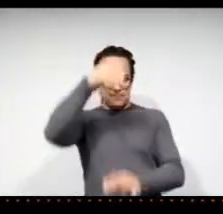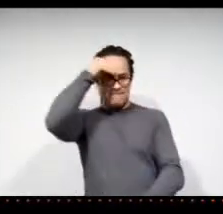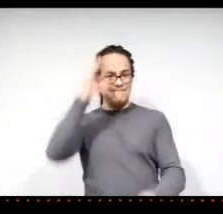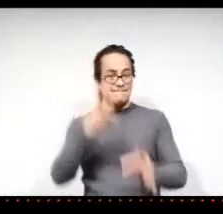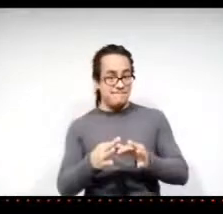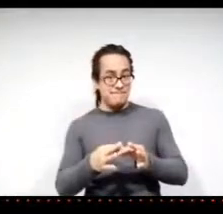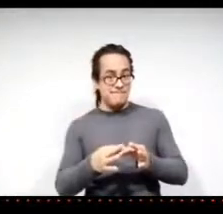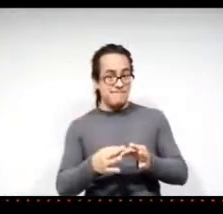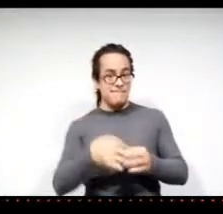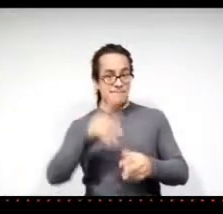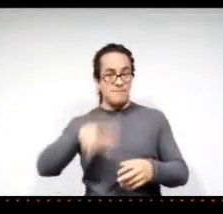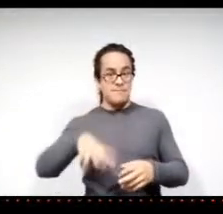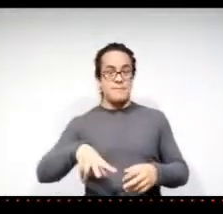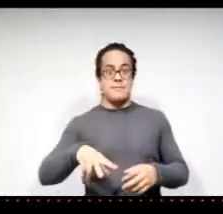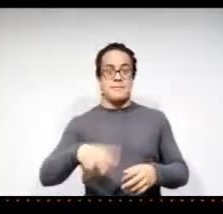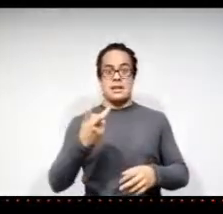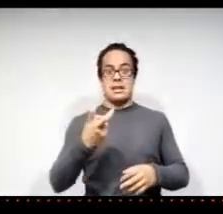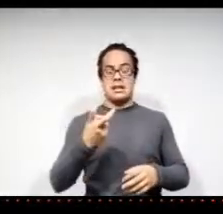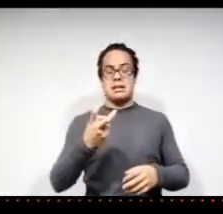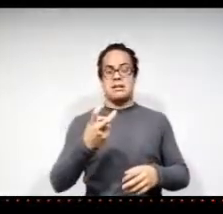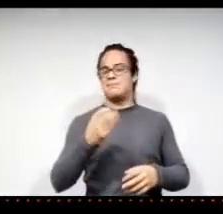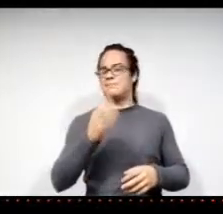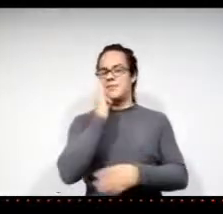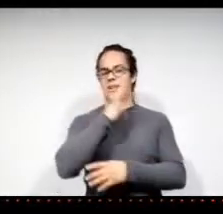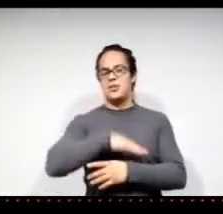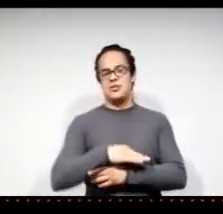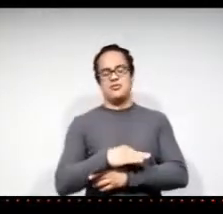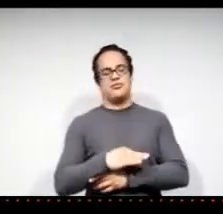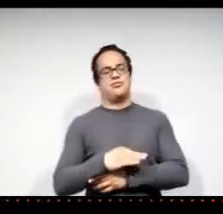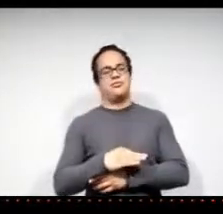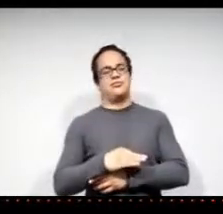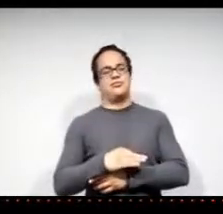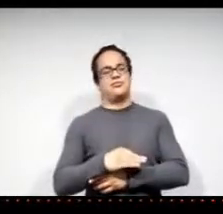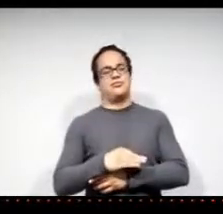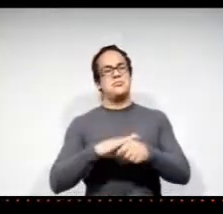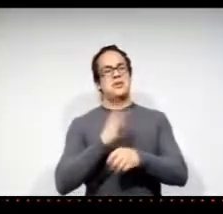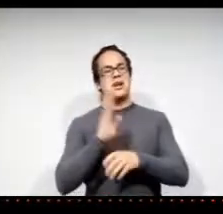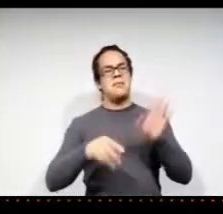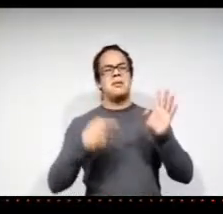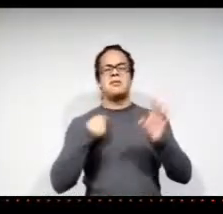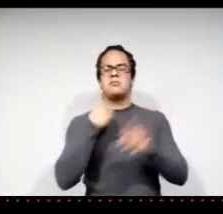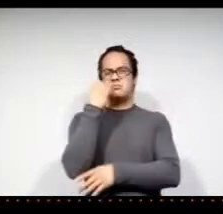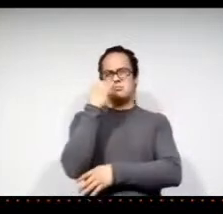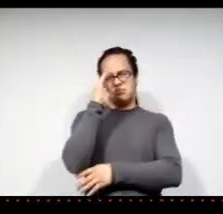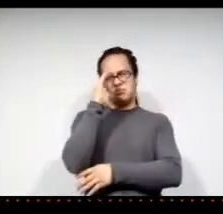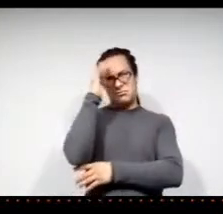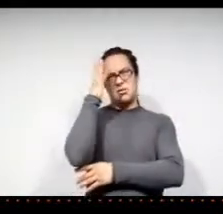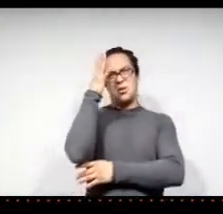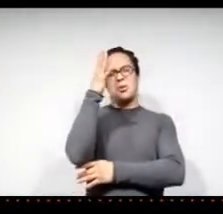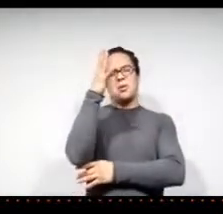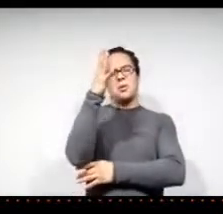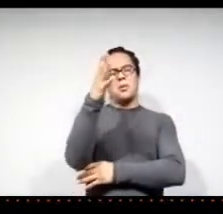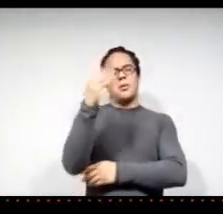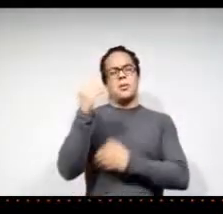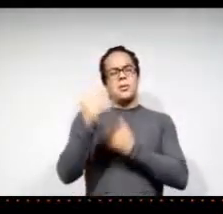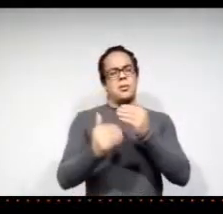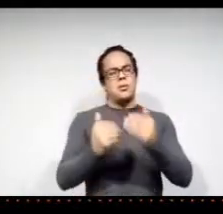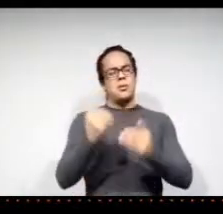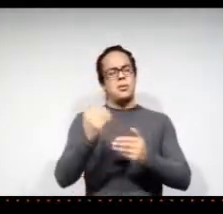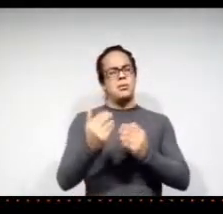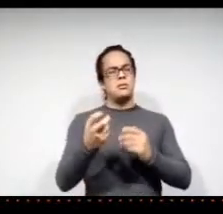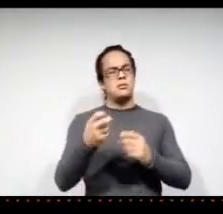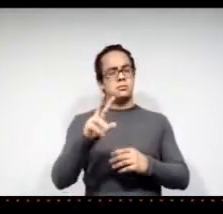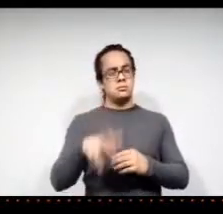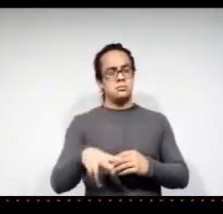Esa premisa totalmente demostrado que es falsa y lo visualizamos y lo vivimos y lo externalizamos como que fuera